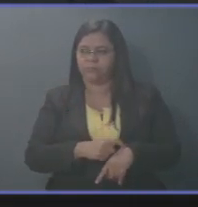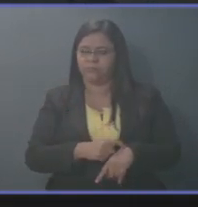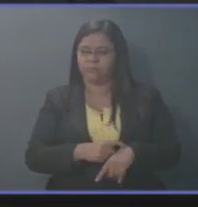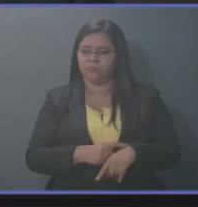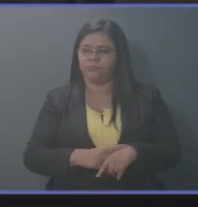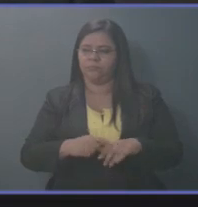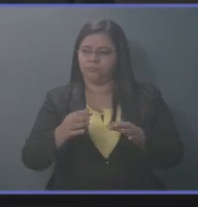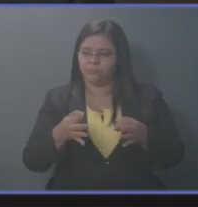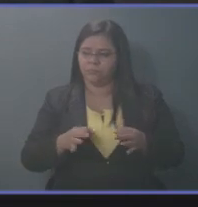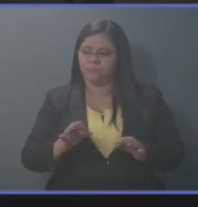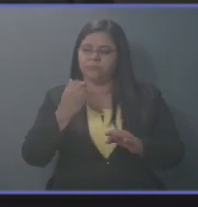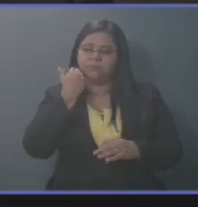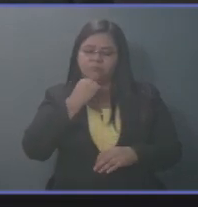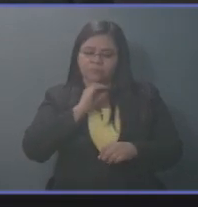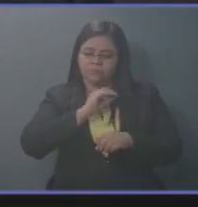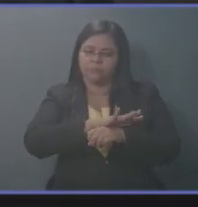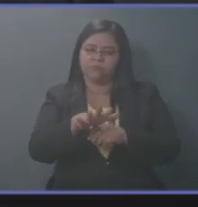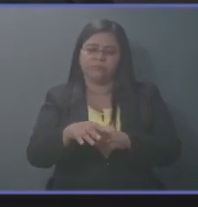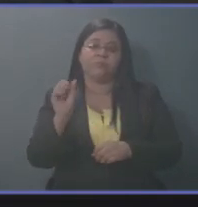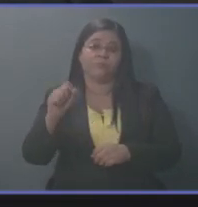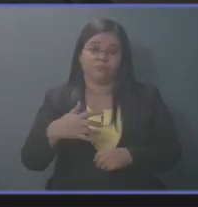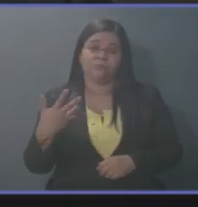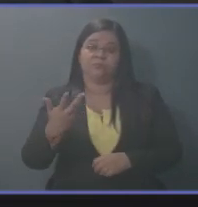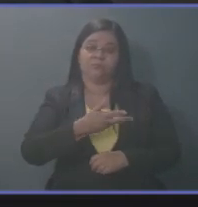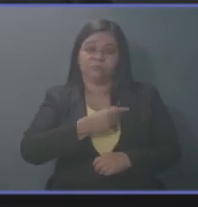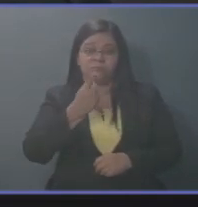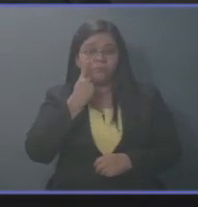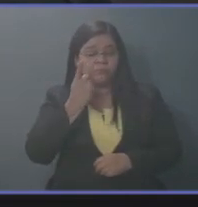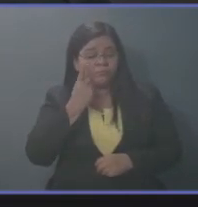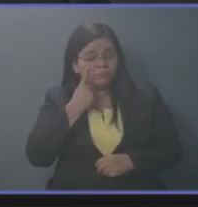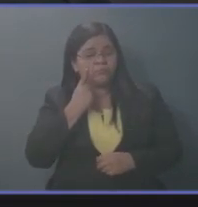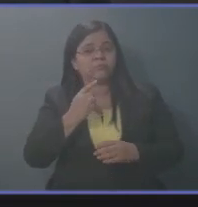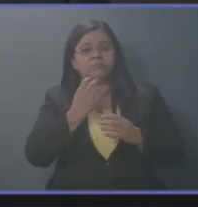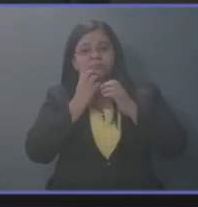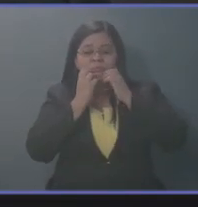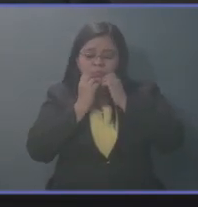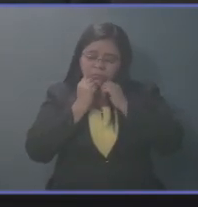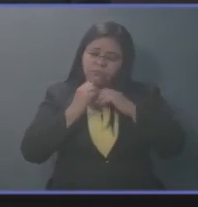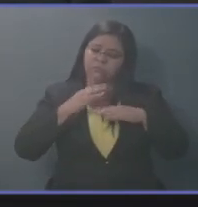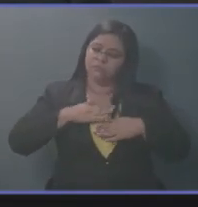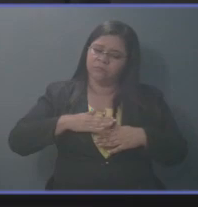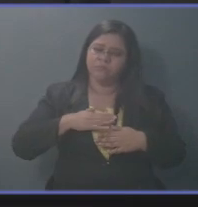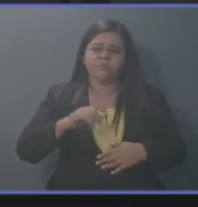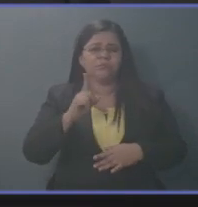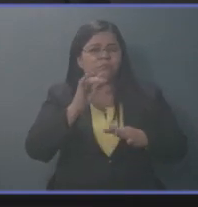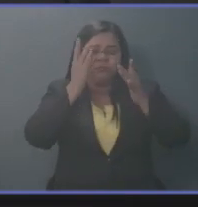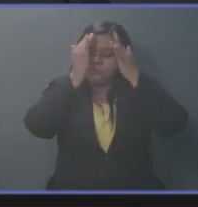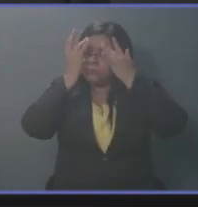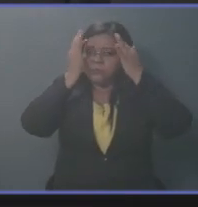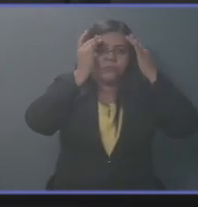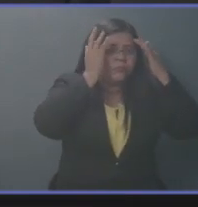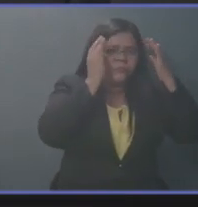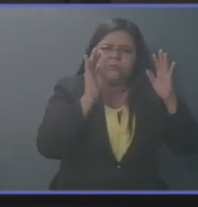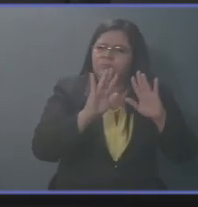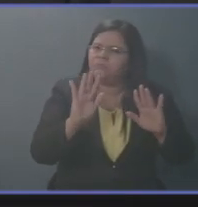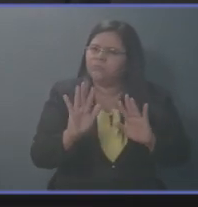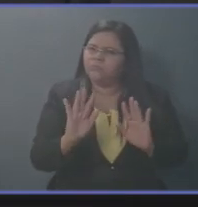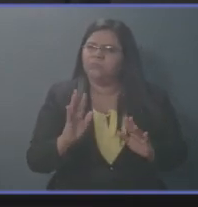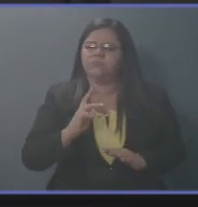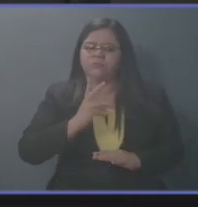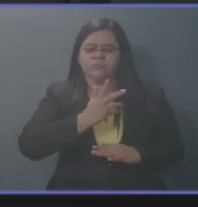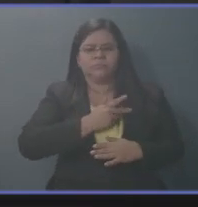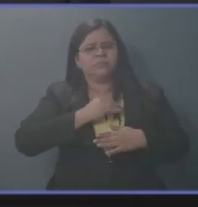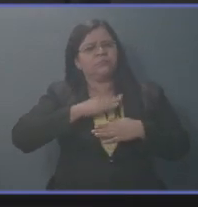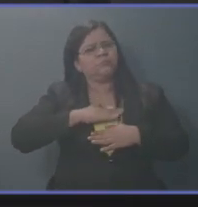en términos de epidemia, es así. Lo que tenemos que guardar es la tranquilidad, que no haya pánico. Nosotros somos llamados los primeros a